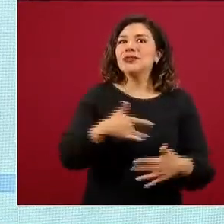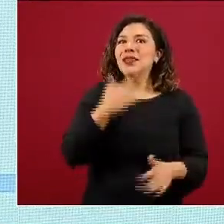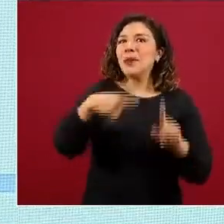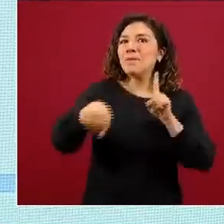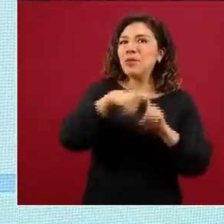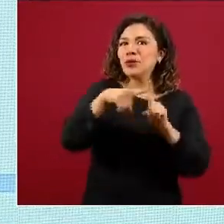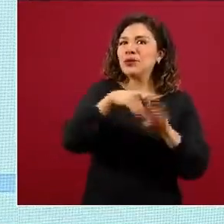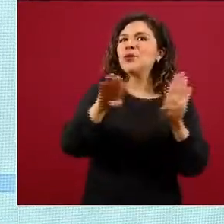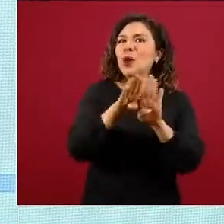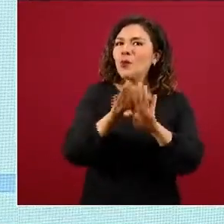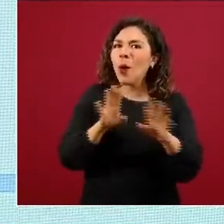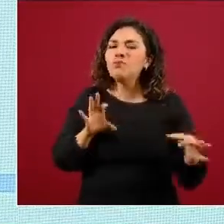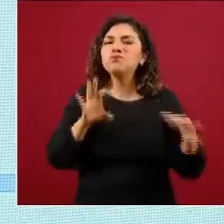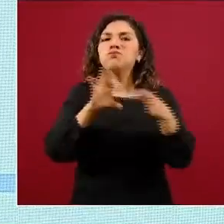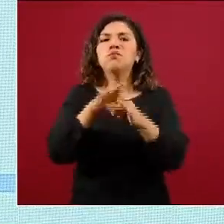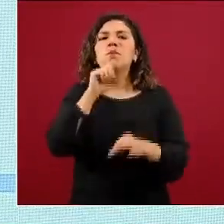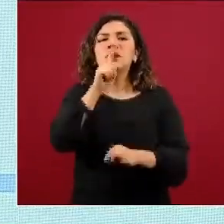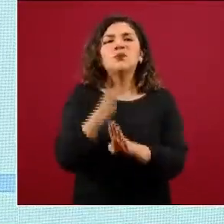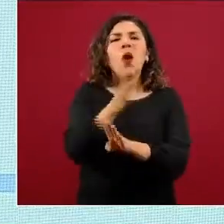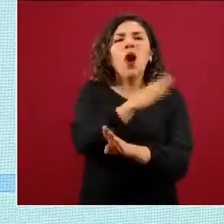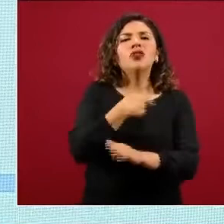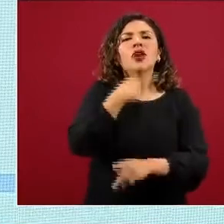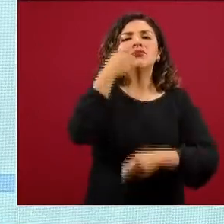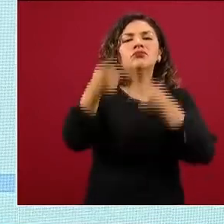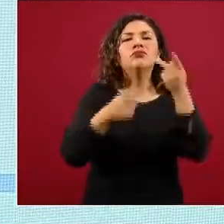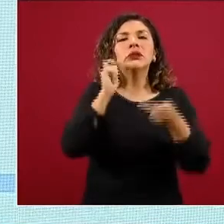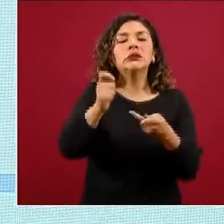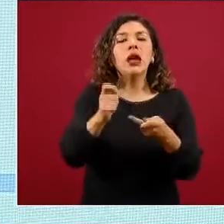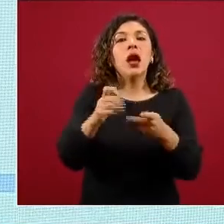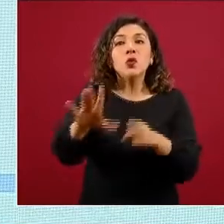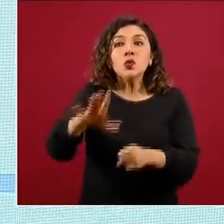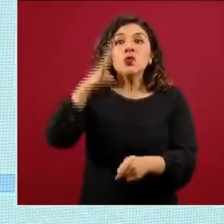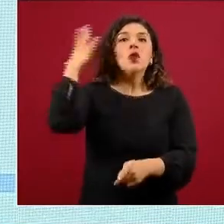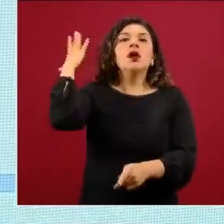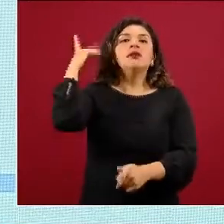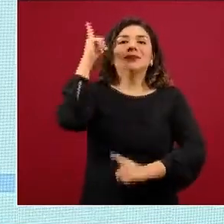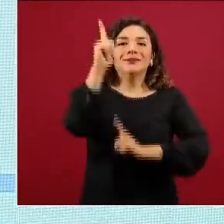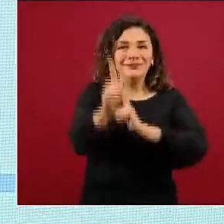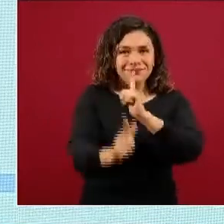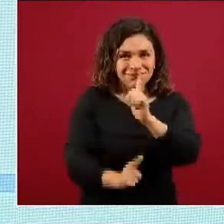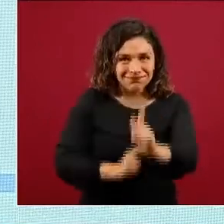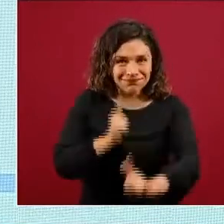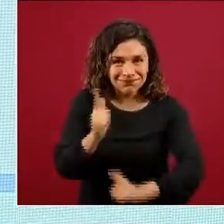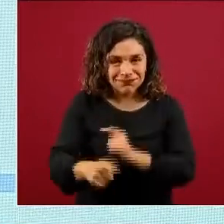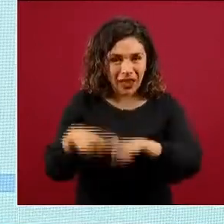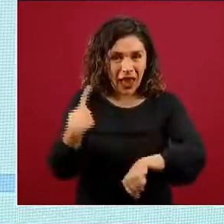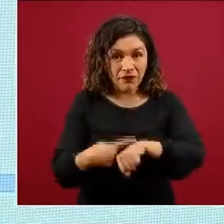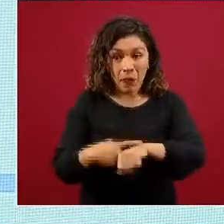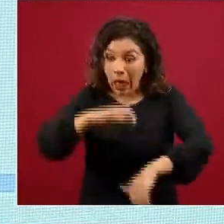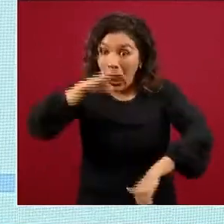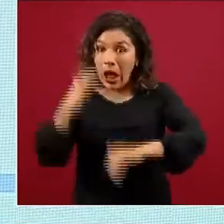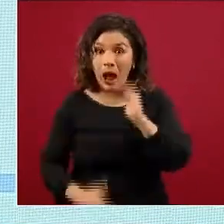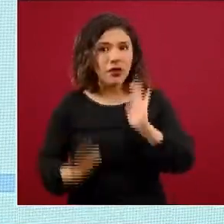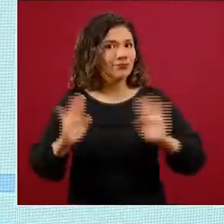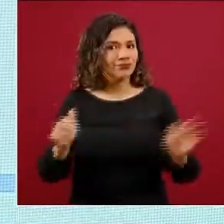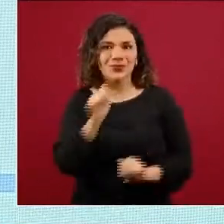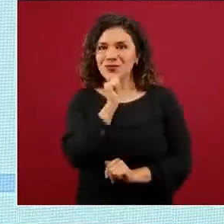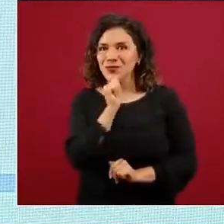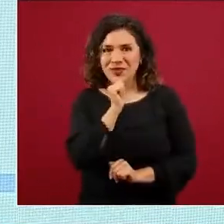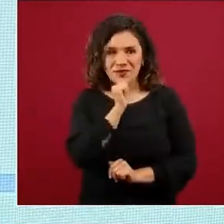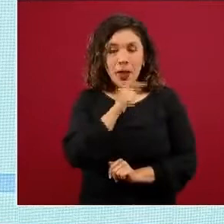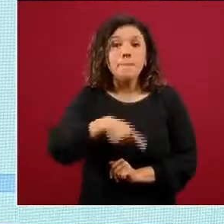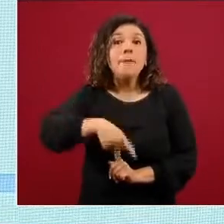corresponde con lo que hemos estado mencionando de la desaceleración de la epidemia. No ha acabado la epidemia,